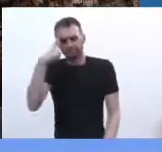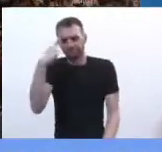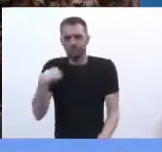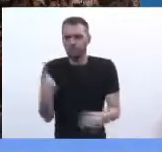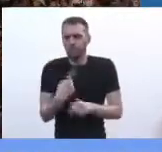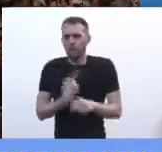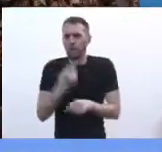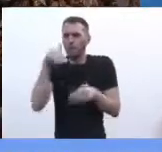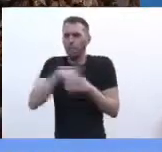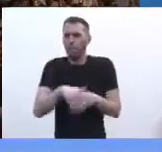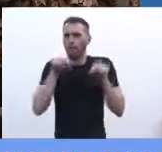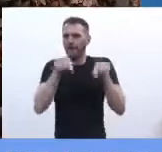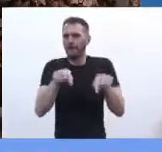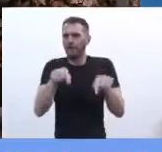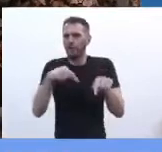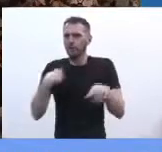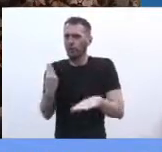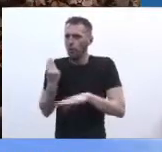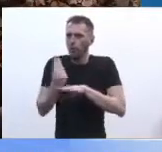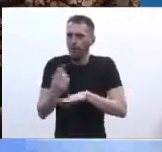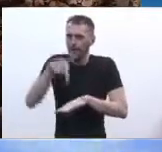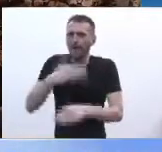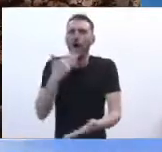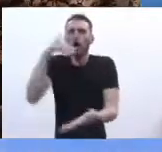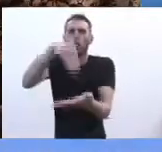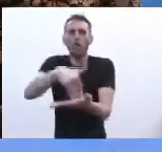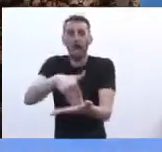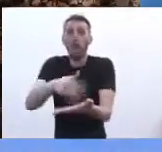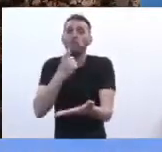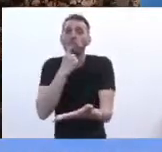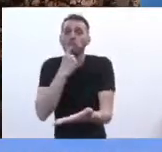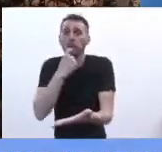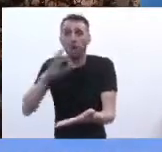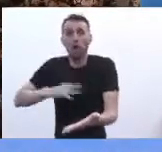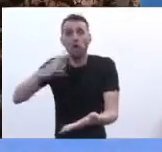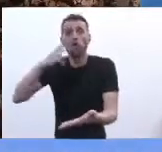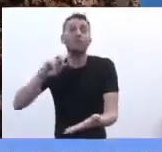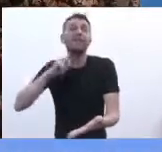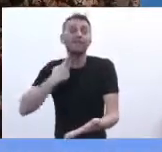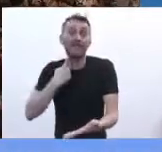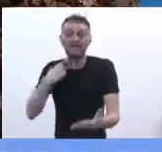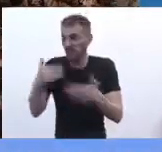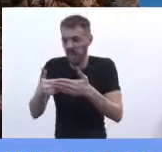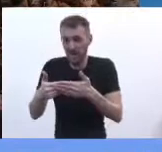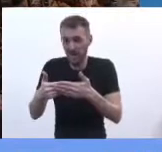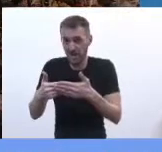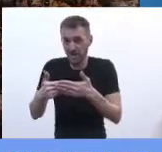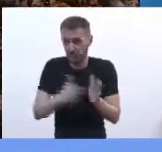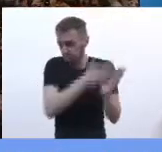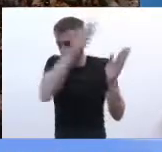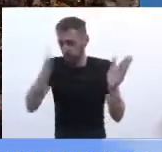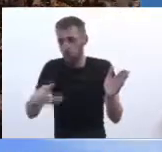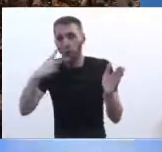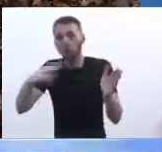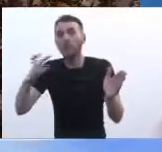esto porque cuando vinimos acá a jurar en el caso mío a fin del 2013 y a fin del 2019